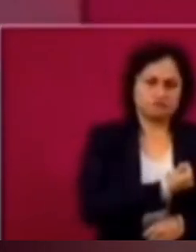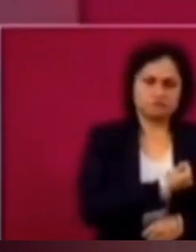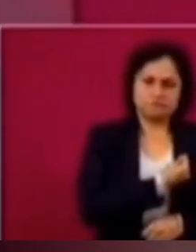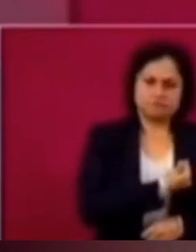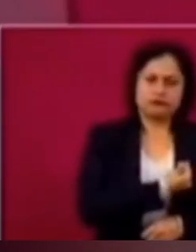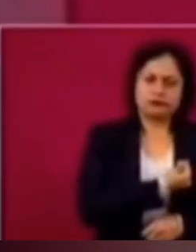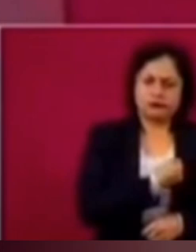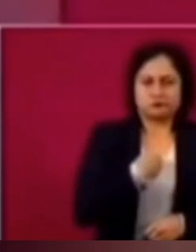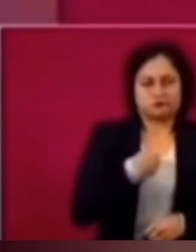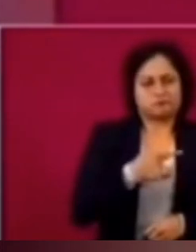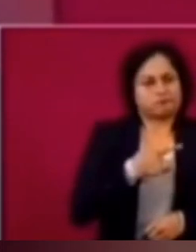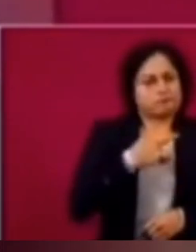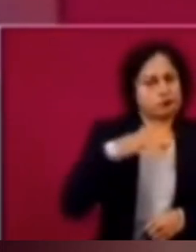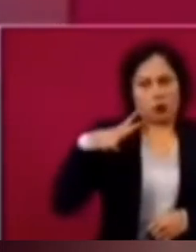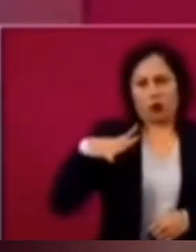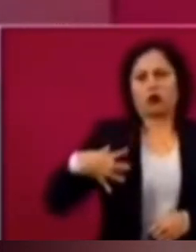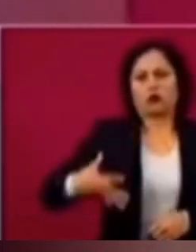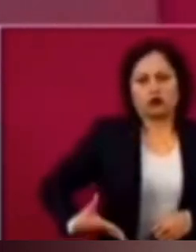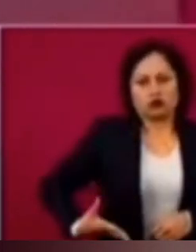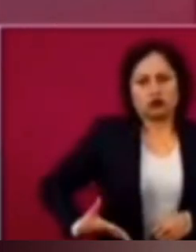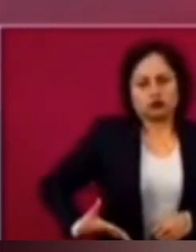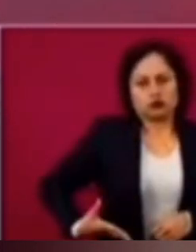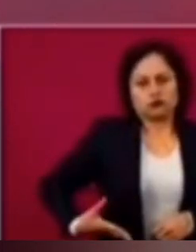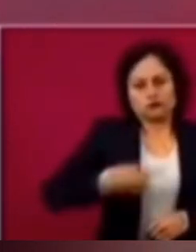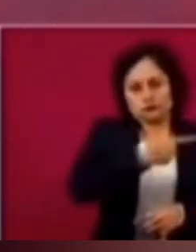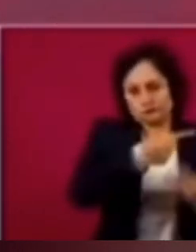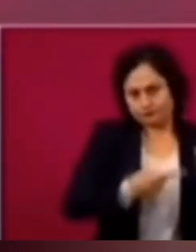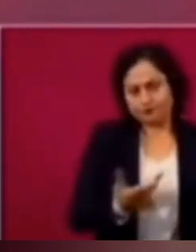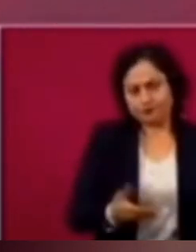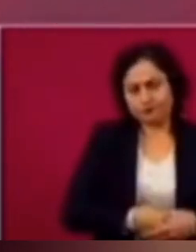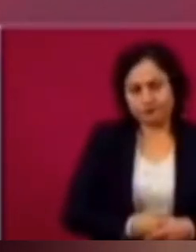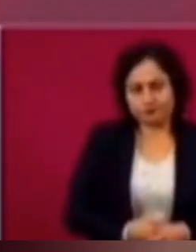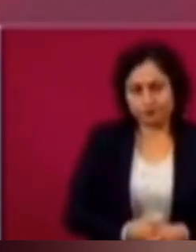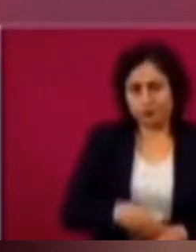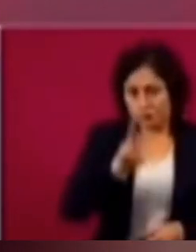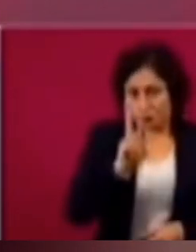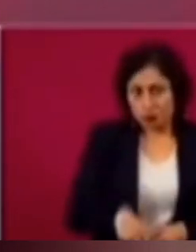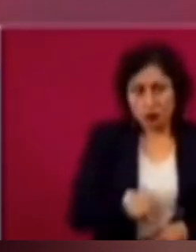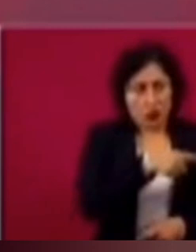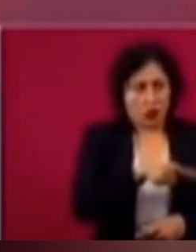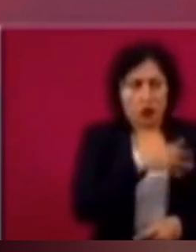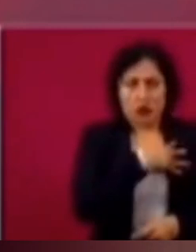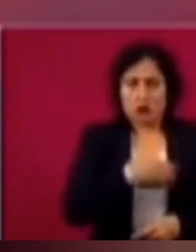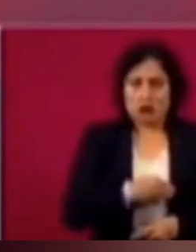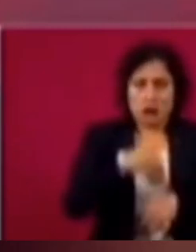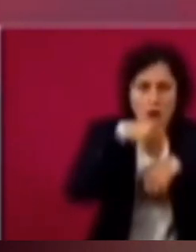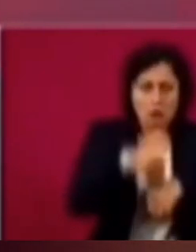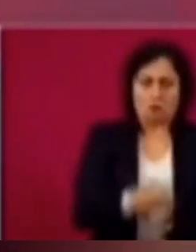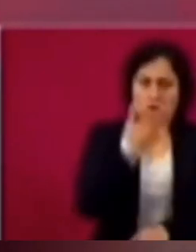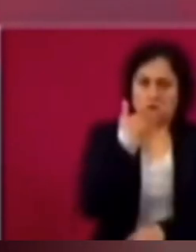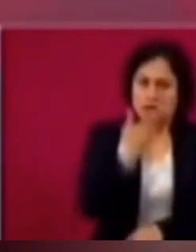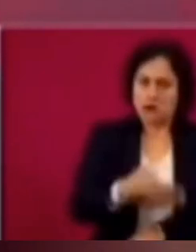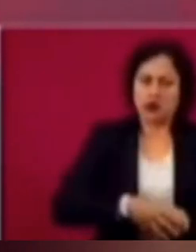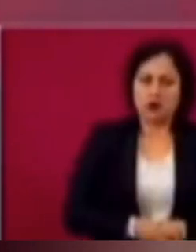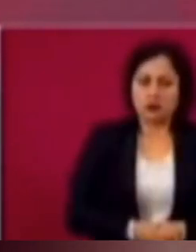2022, donde López Obrador estuvo al borde del llanto al recordar que él y sus hijos han sido víctimas del espionaje